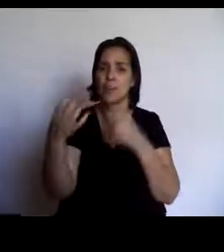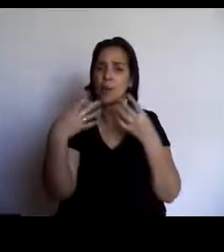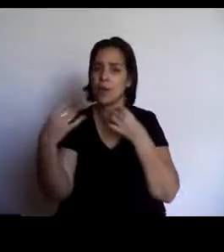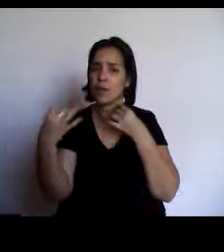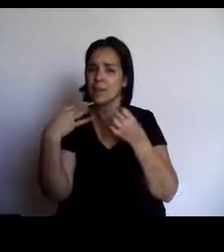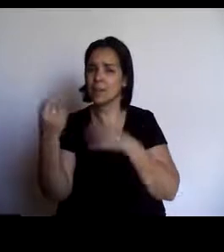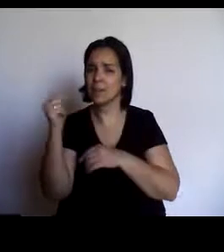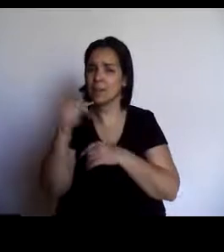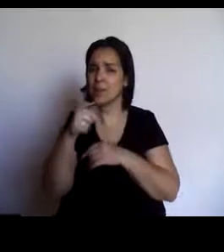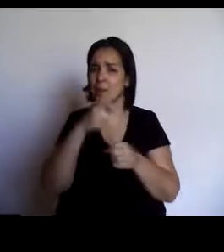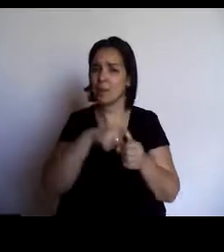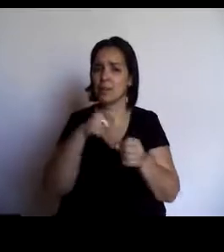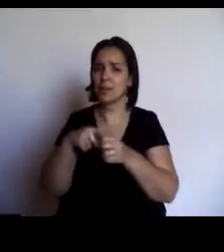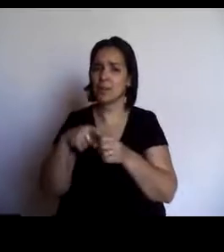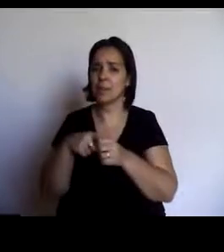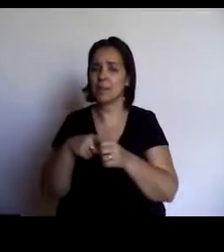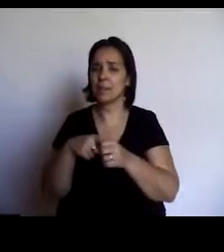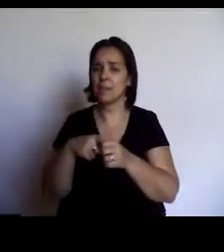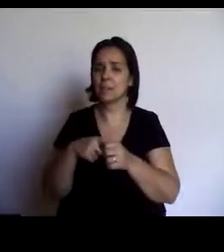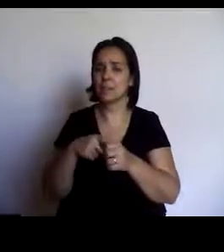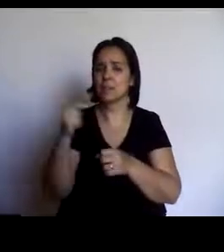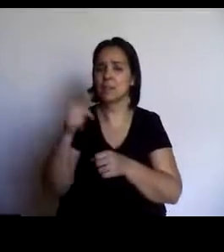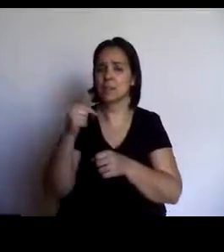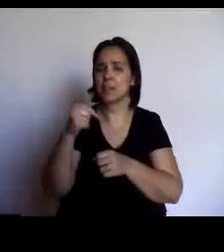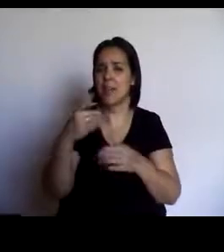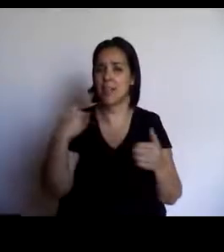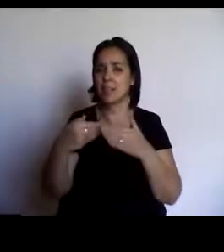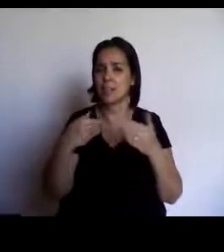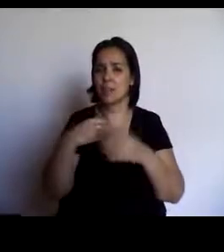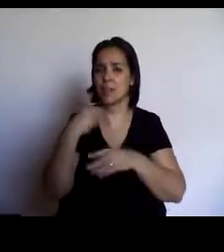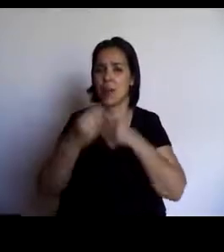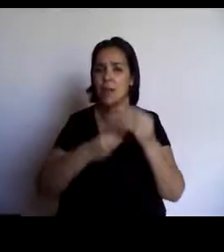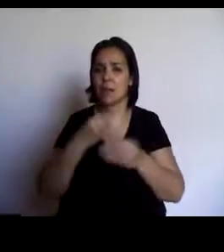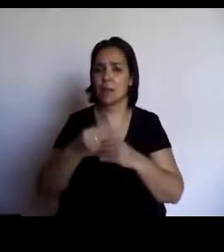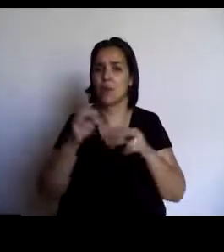europeos en los que participamos, estamos poniendo en marcha esta nueva plataforma